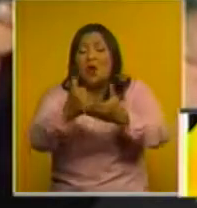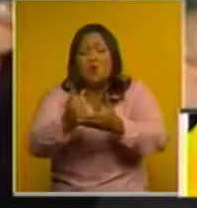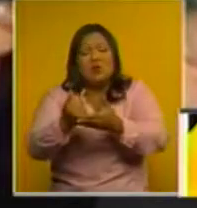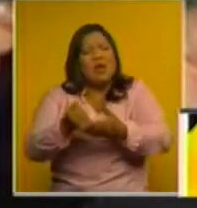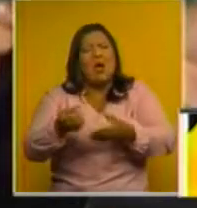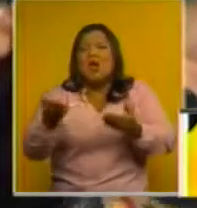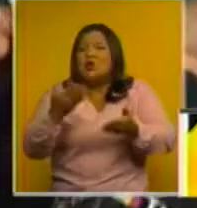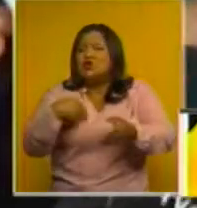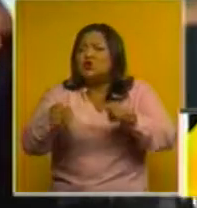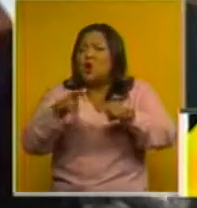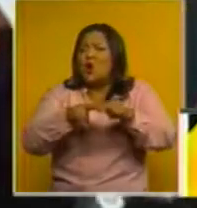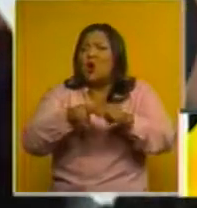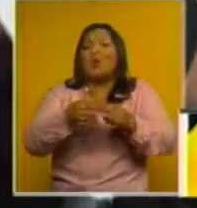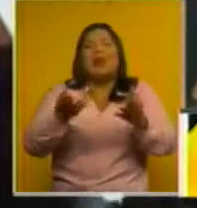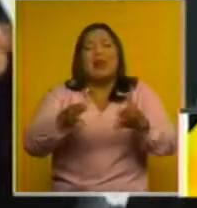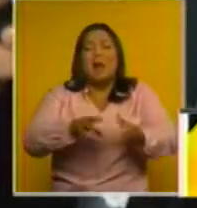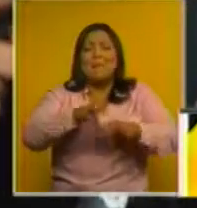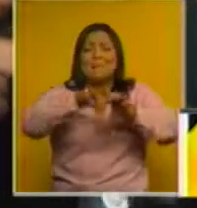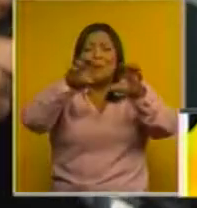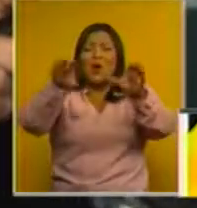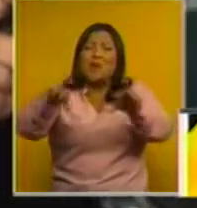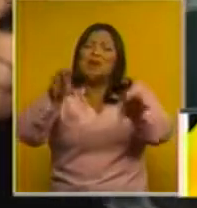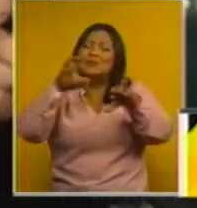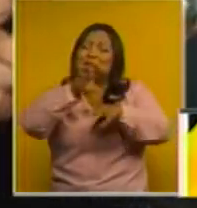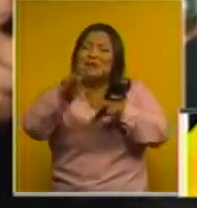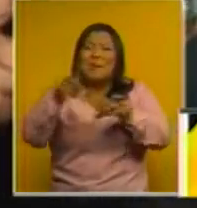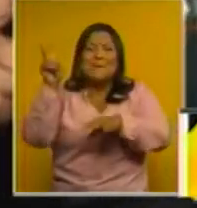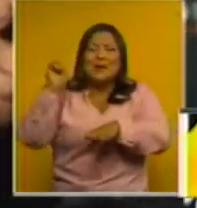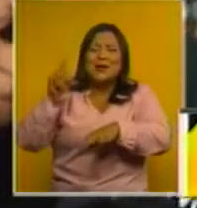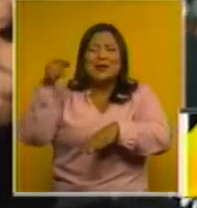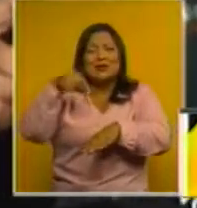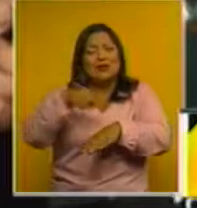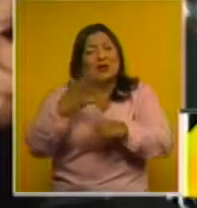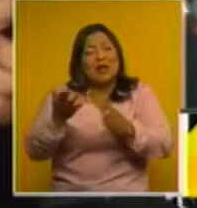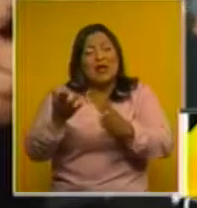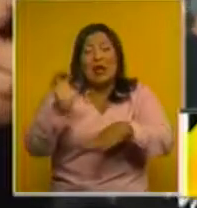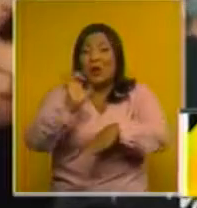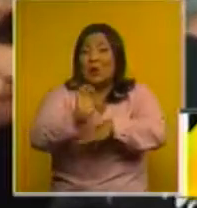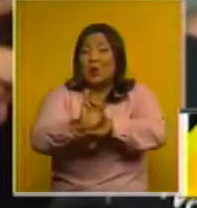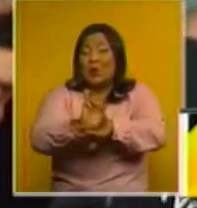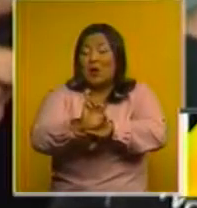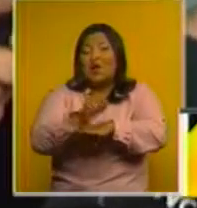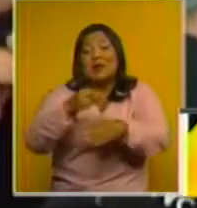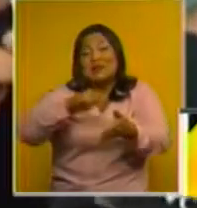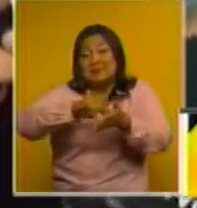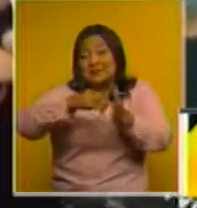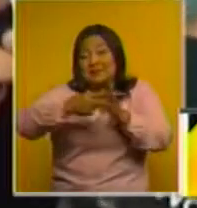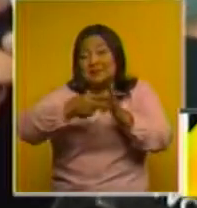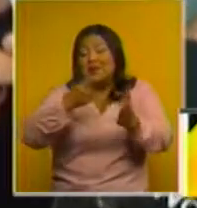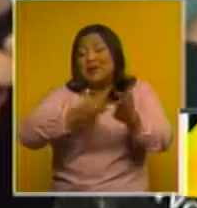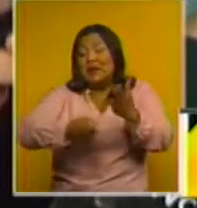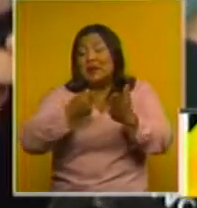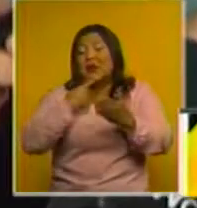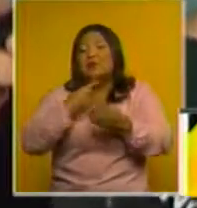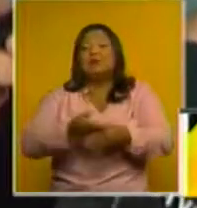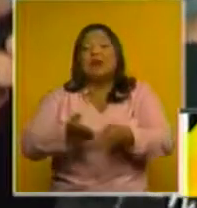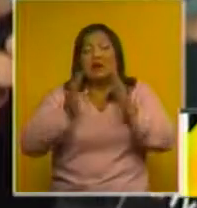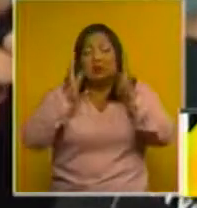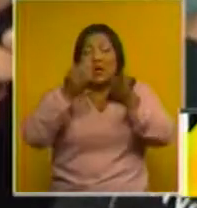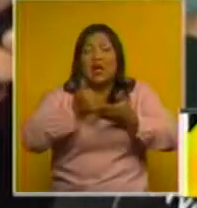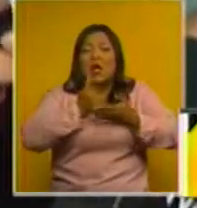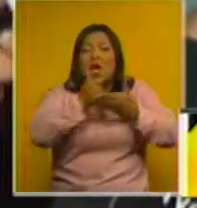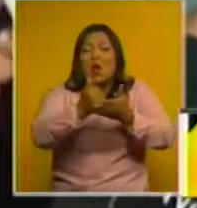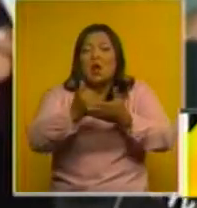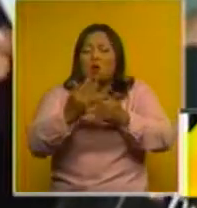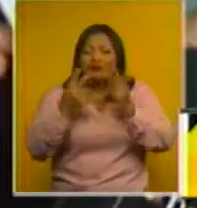la situación de la población, de los flujos de población venezolana hacia Ecuador. Esto significa que hay que atender desde